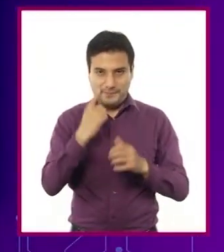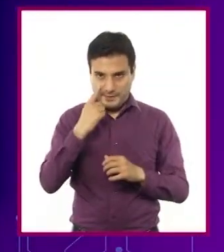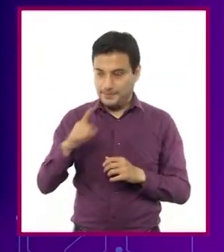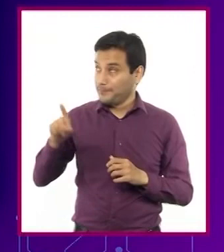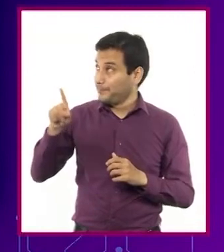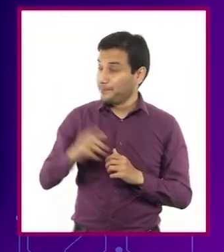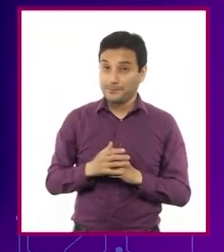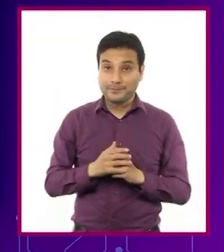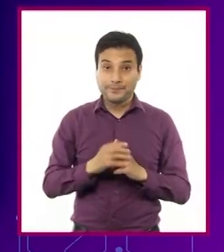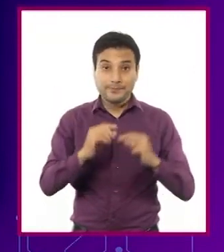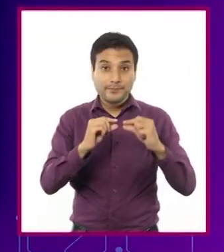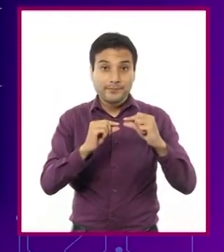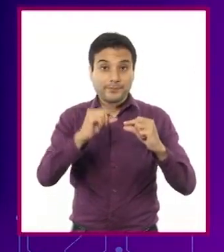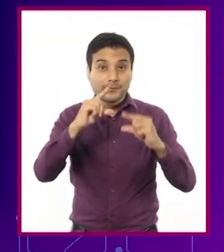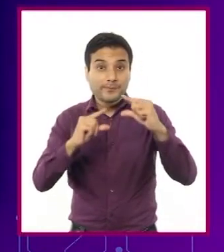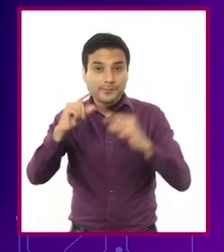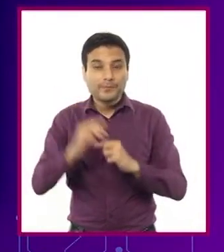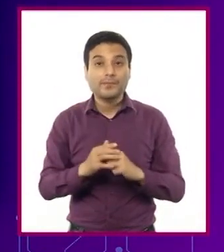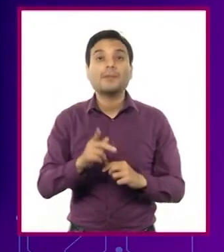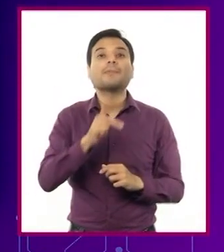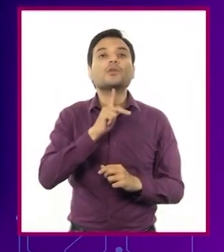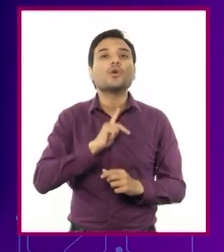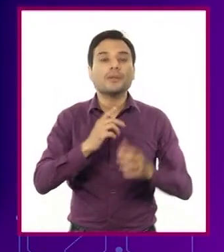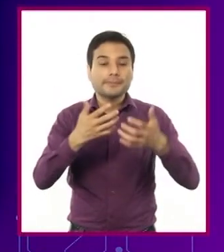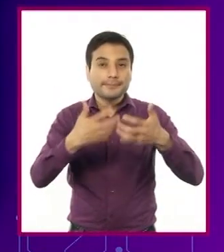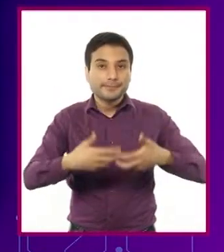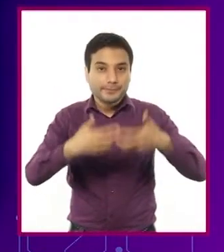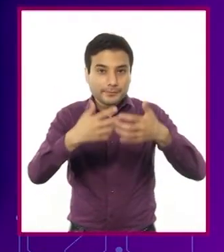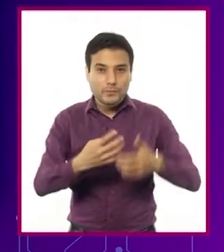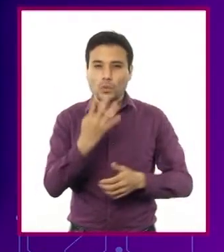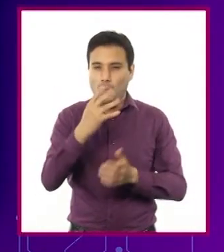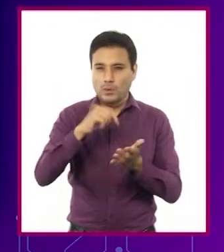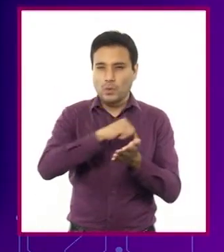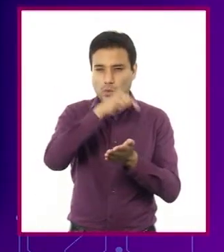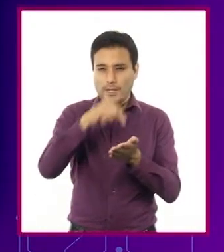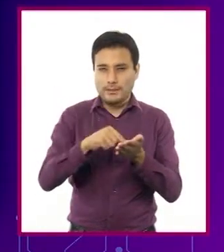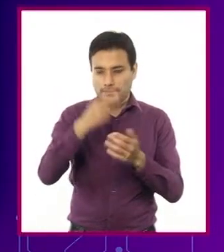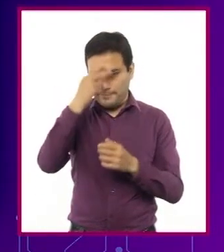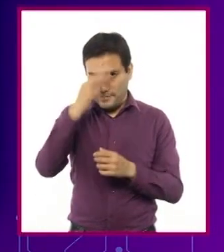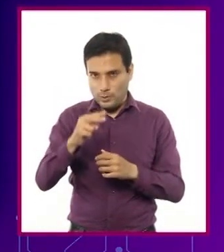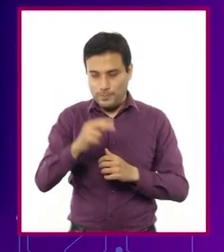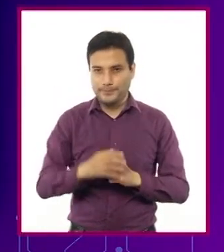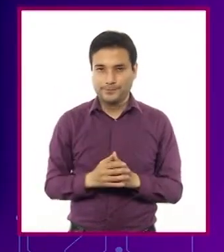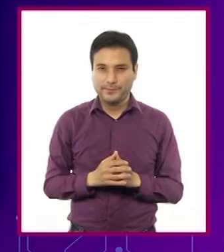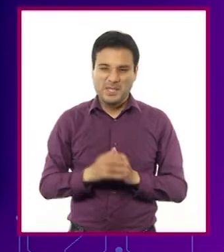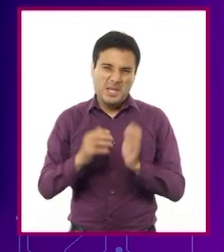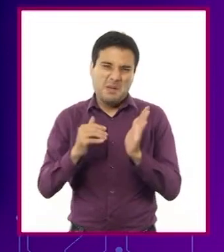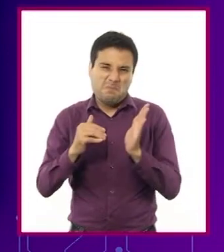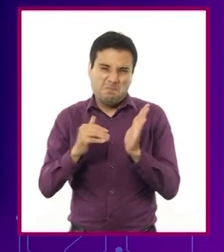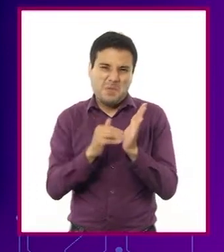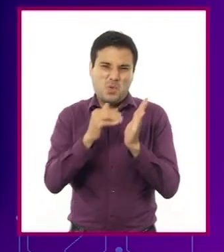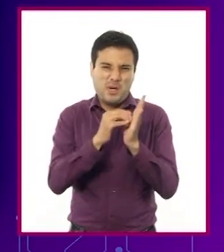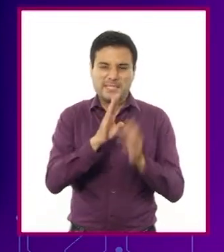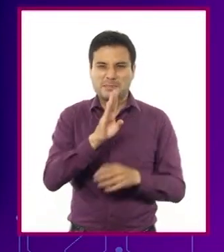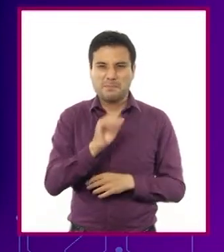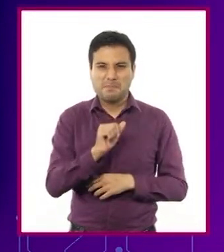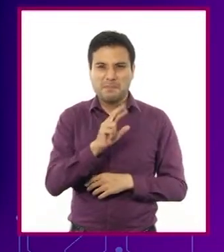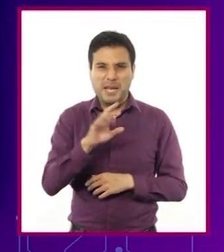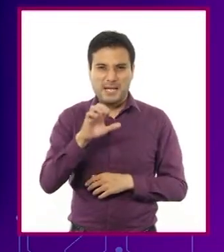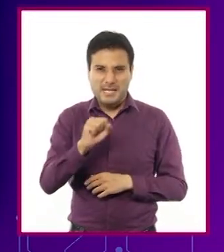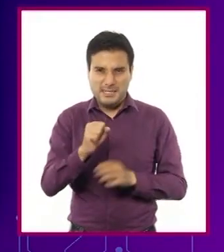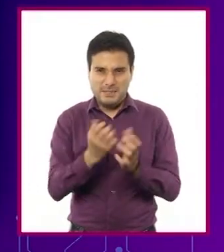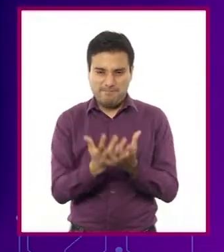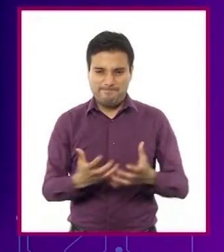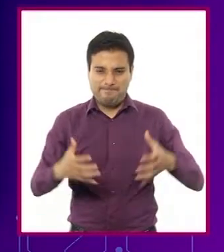muestra la producción de petróleo en 4 regiones del país, medido en millones de barriles, que representan la